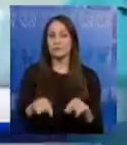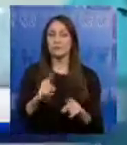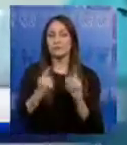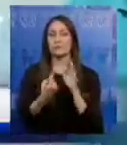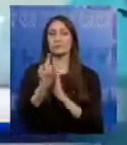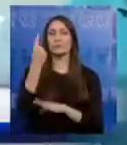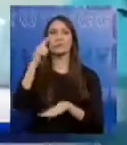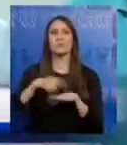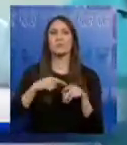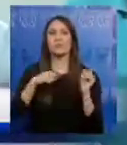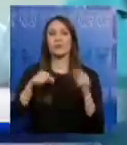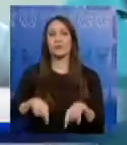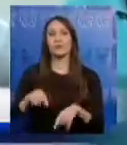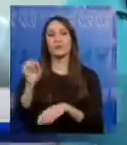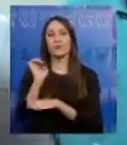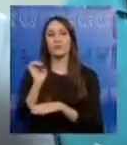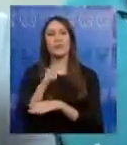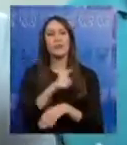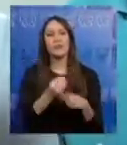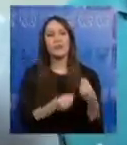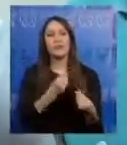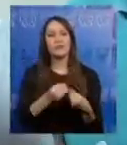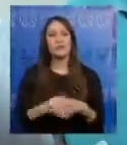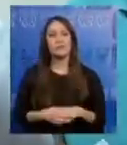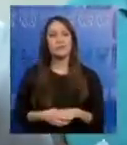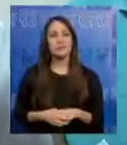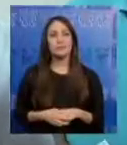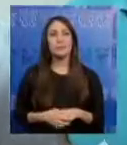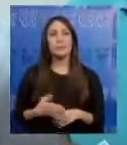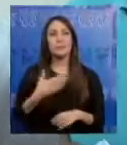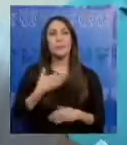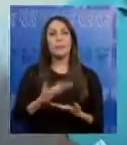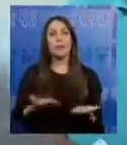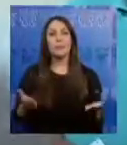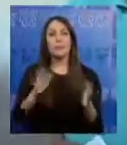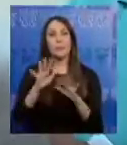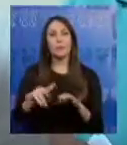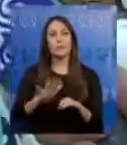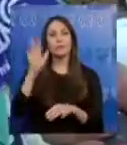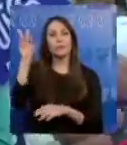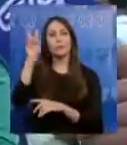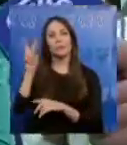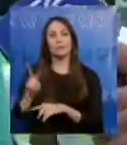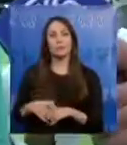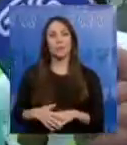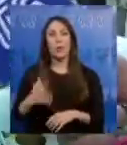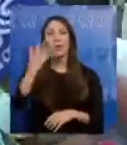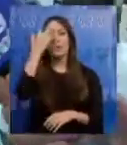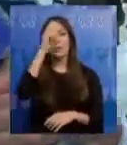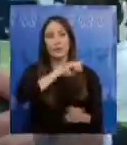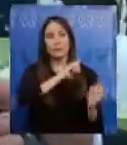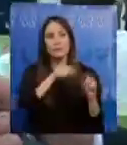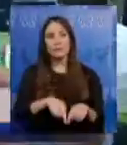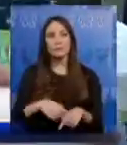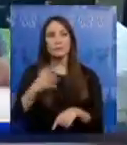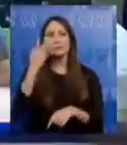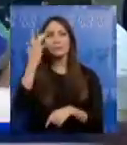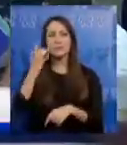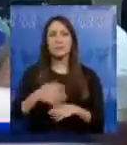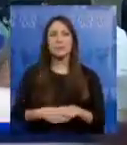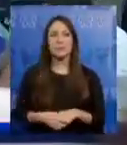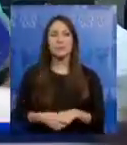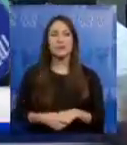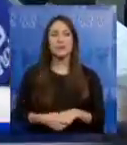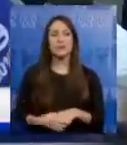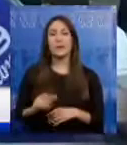primera subasta que estoy acá en el Ecuador. ¿A qué se dedica usted? Soy importador de computación allá en Venezuela. ¿Por qué decidió participar en la subasta? Una,